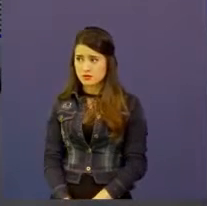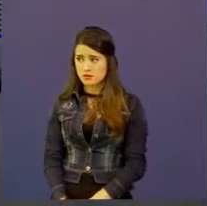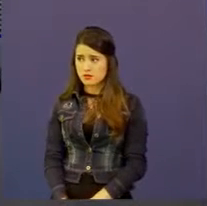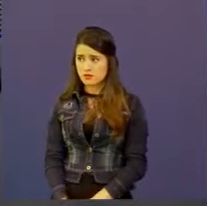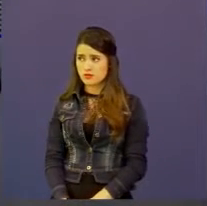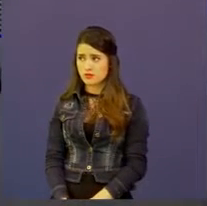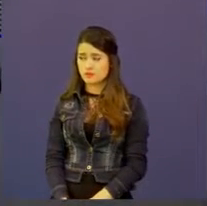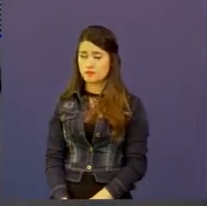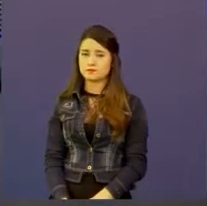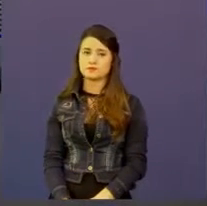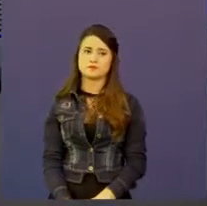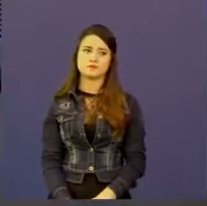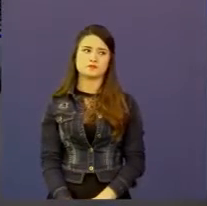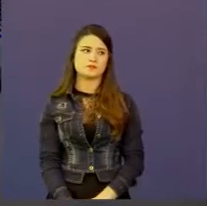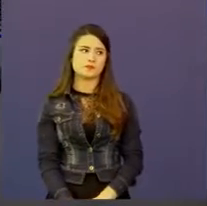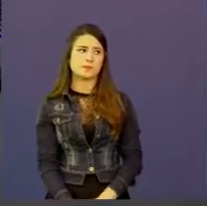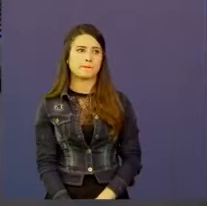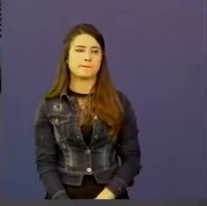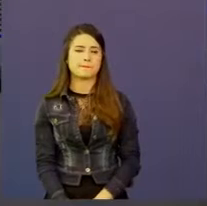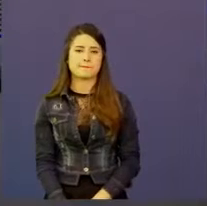Claramente, y esa es parte